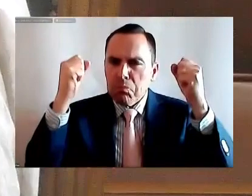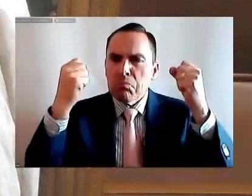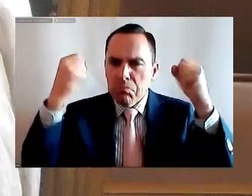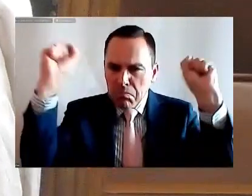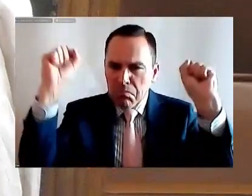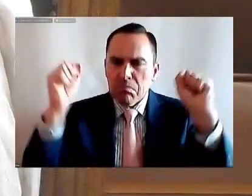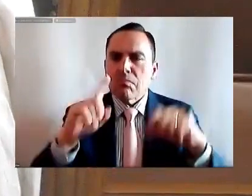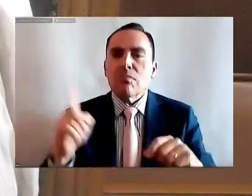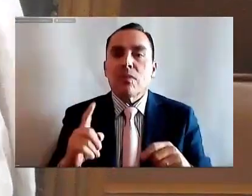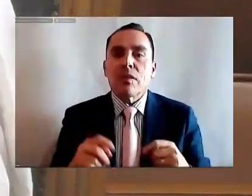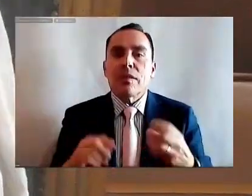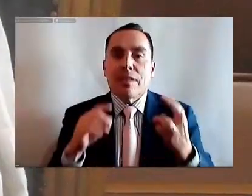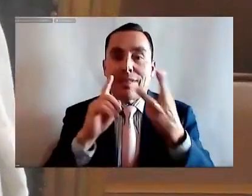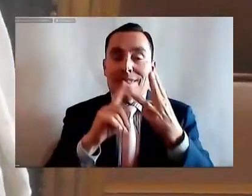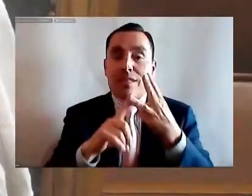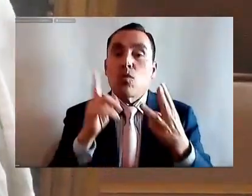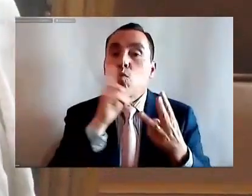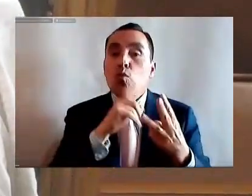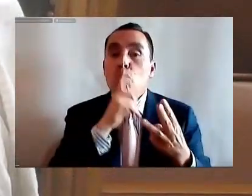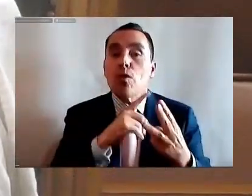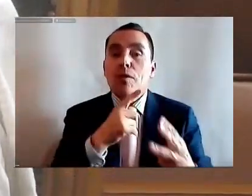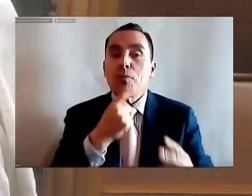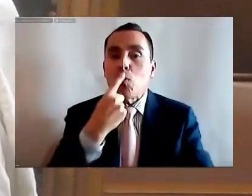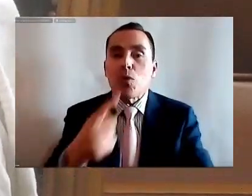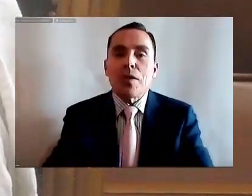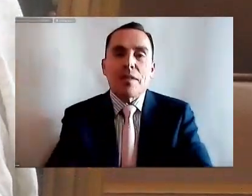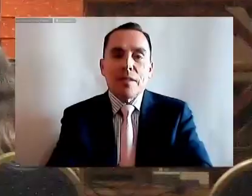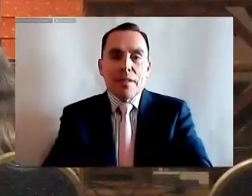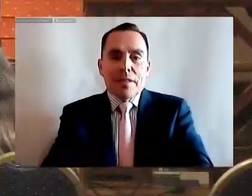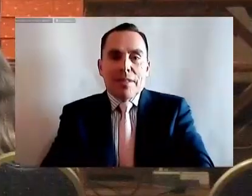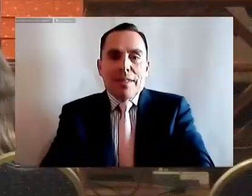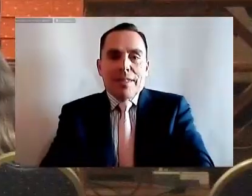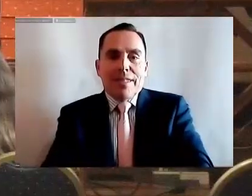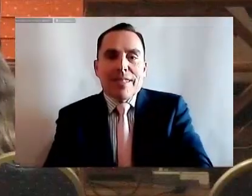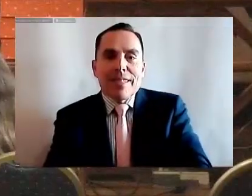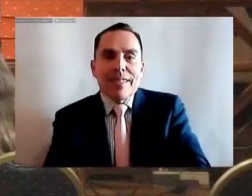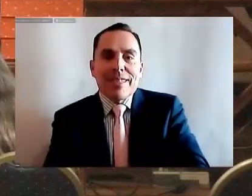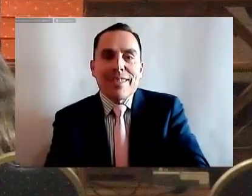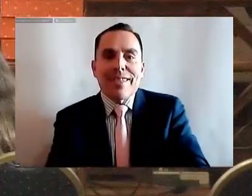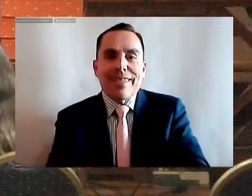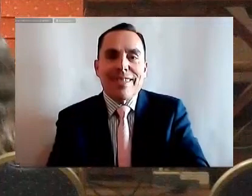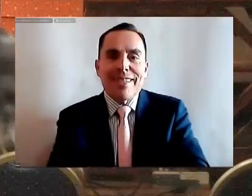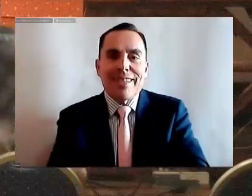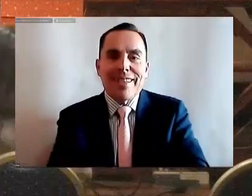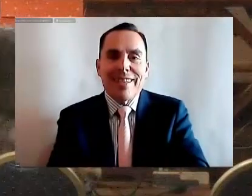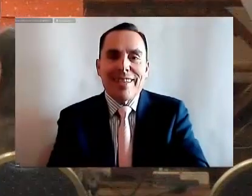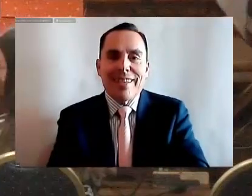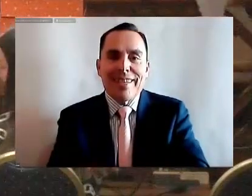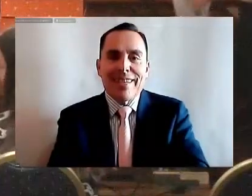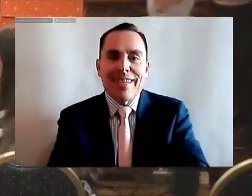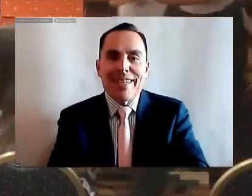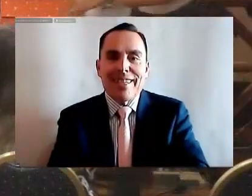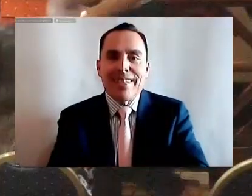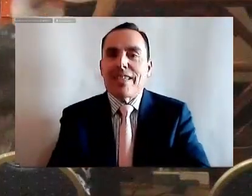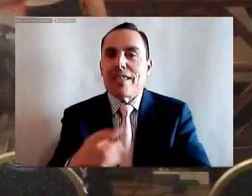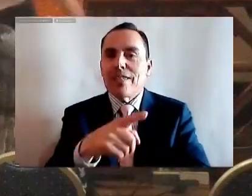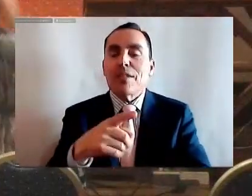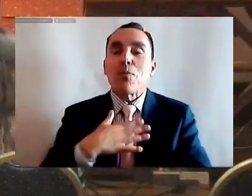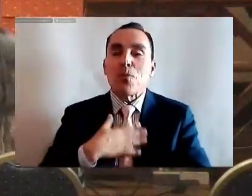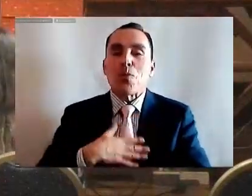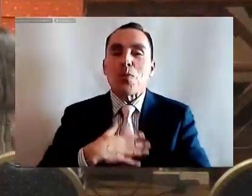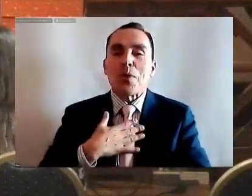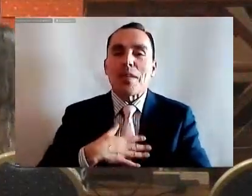última pregunta. ¿Sí? Me gustaría poner una, solo por discutir,